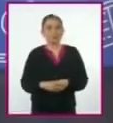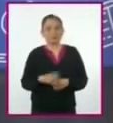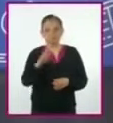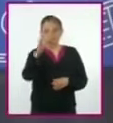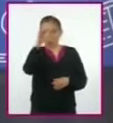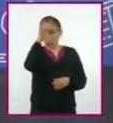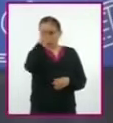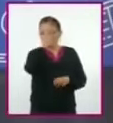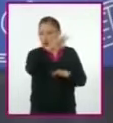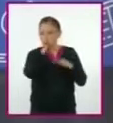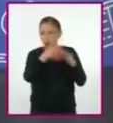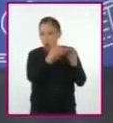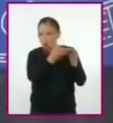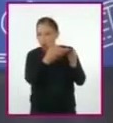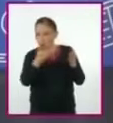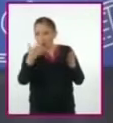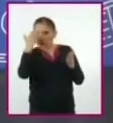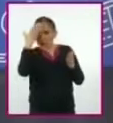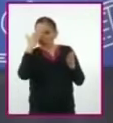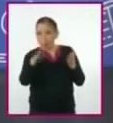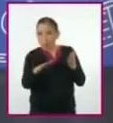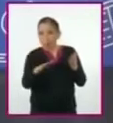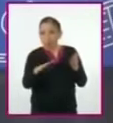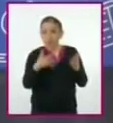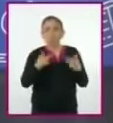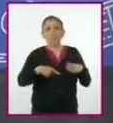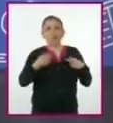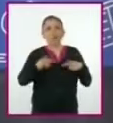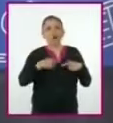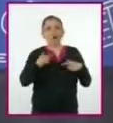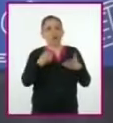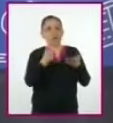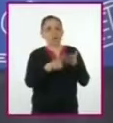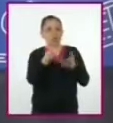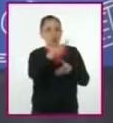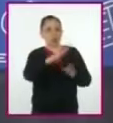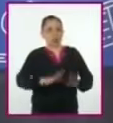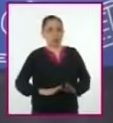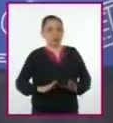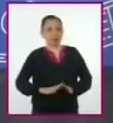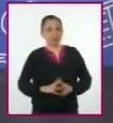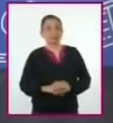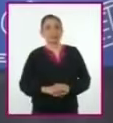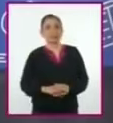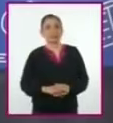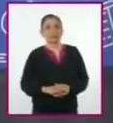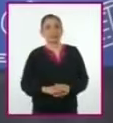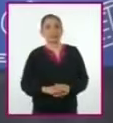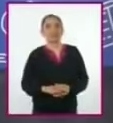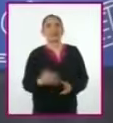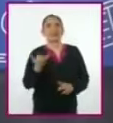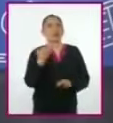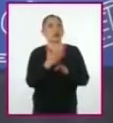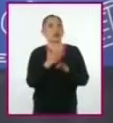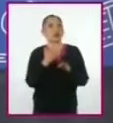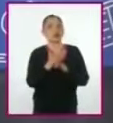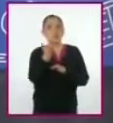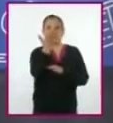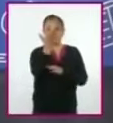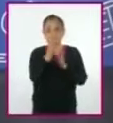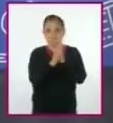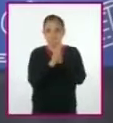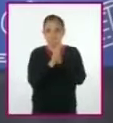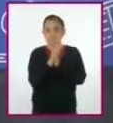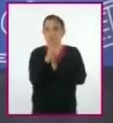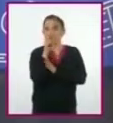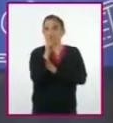Recordaremos todo lo que sabemos de los personajes y sus características. Y en este momento te pido